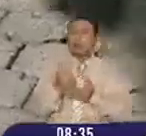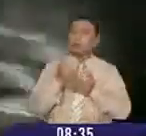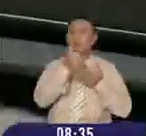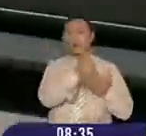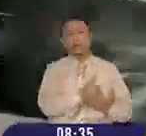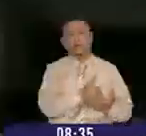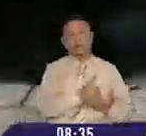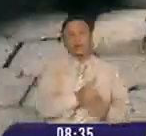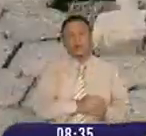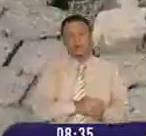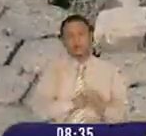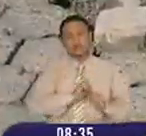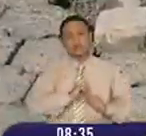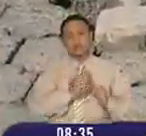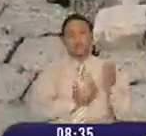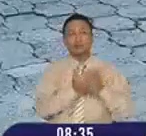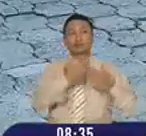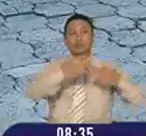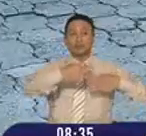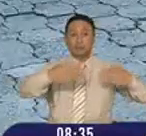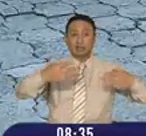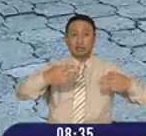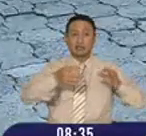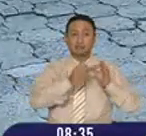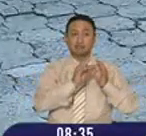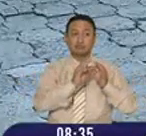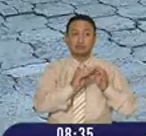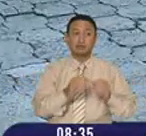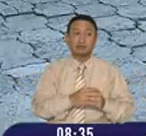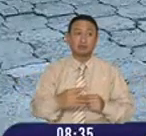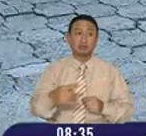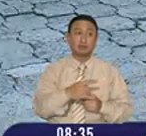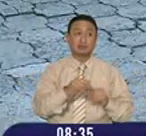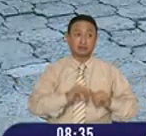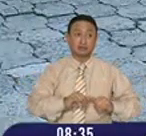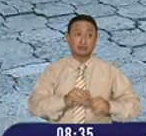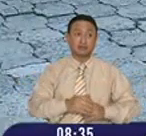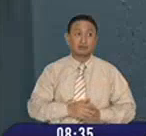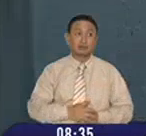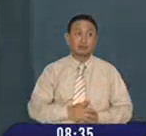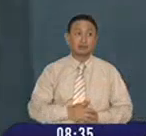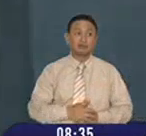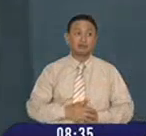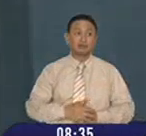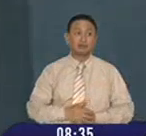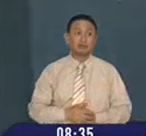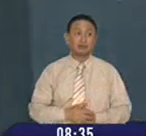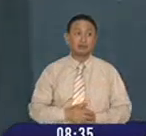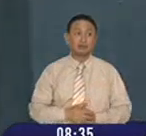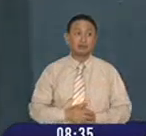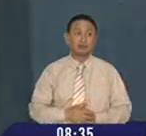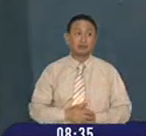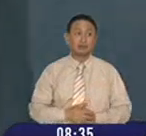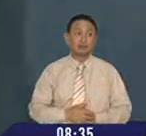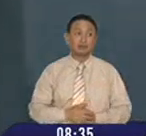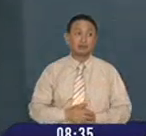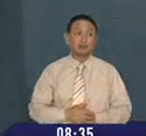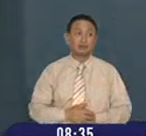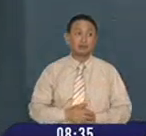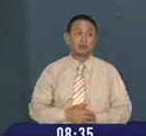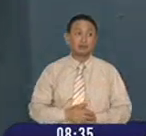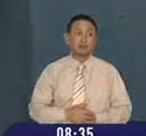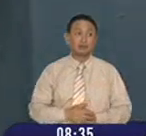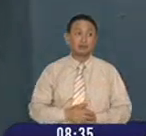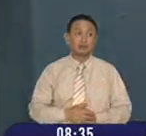busquen nuevos materiales para reparar la ruta y así evitar que el inconveniente sea recurrente. Vienen, inspeccionan, pero no hacen nada. Lamentablemente